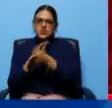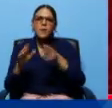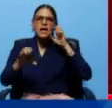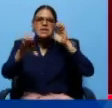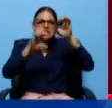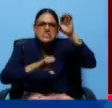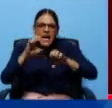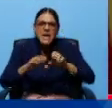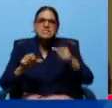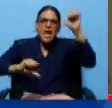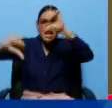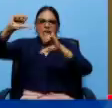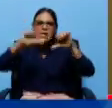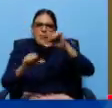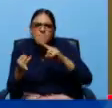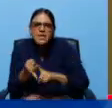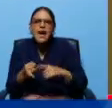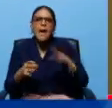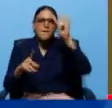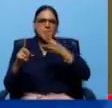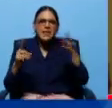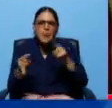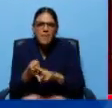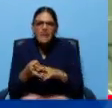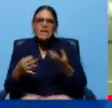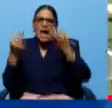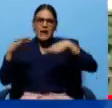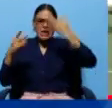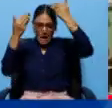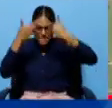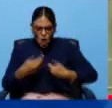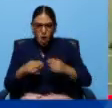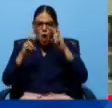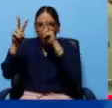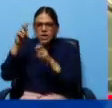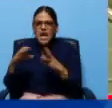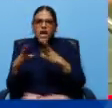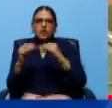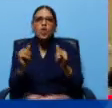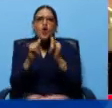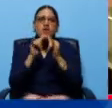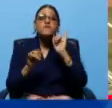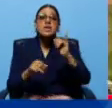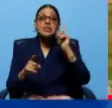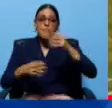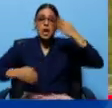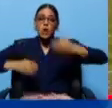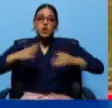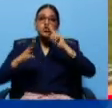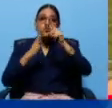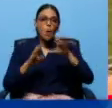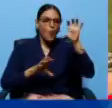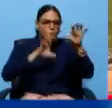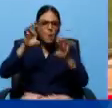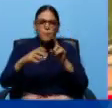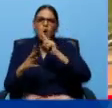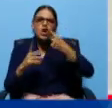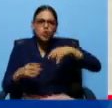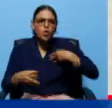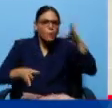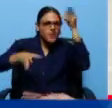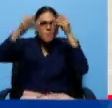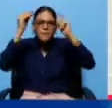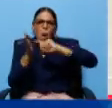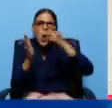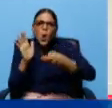de química, de matemática, de biología, de informática y robótica. La idea es que ellos puedan integrar todos estos conocimientos para el